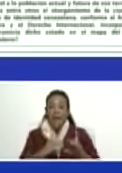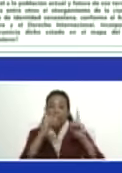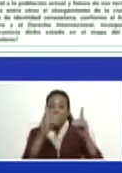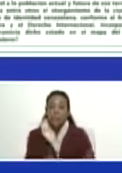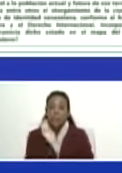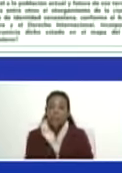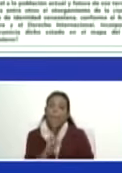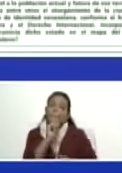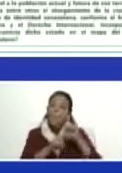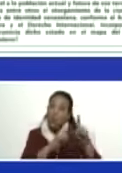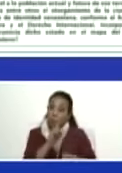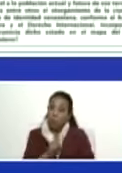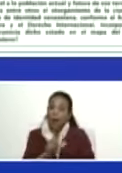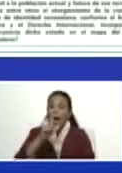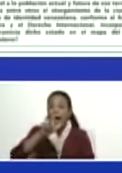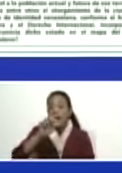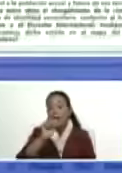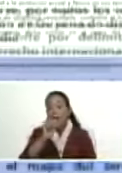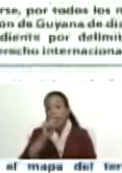Hay que preguntarlo, ¿verdad?